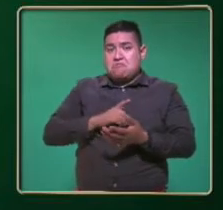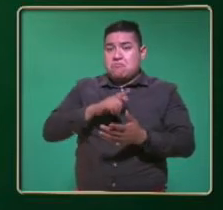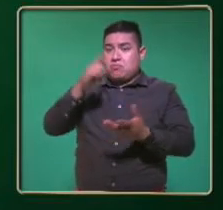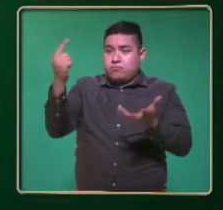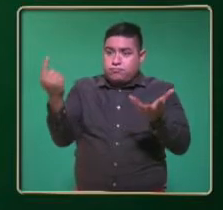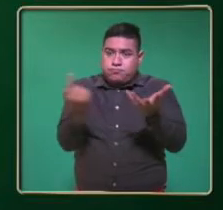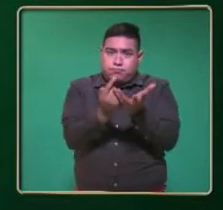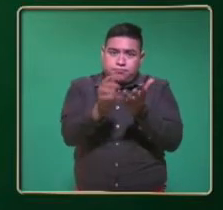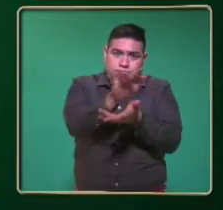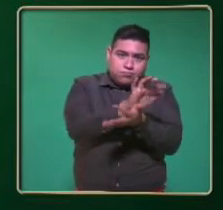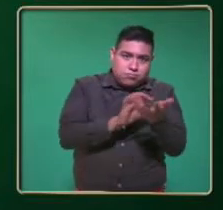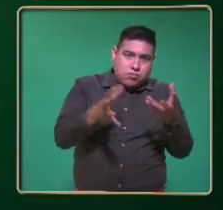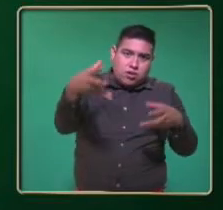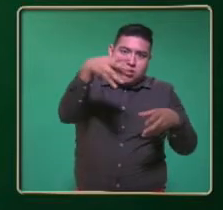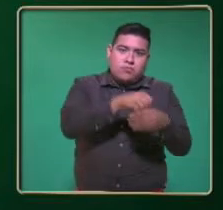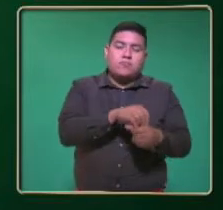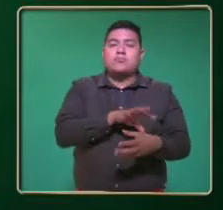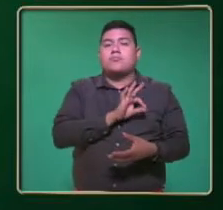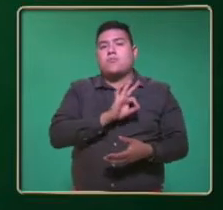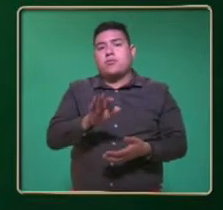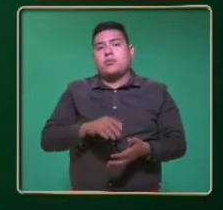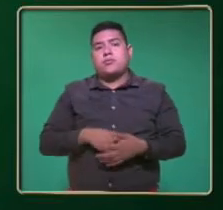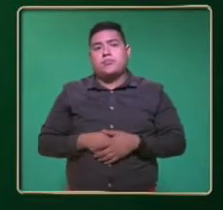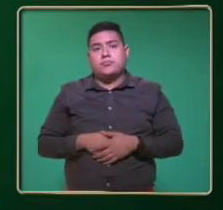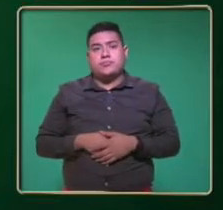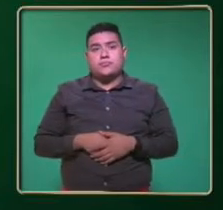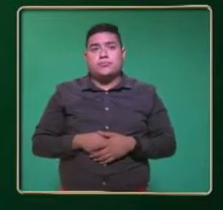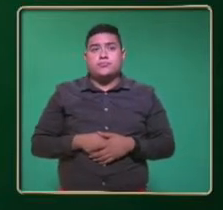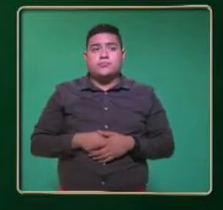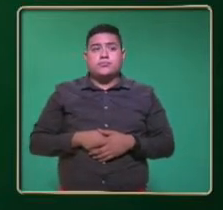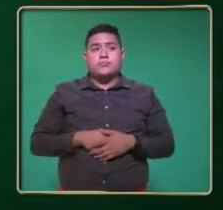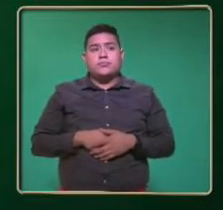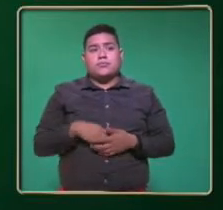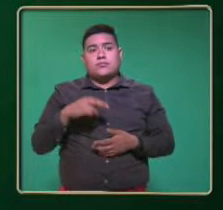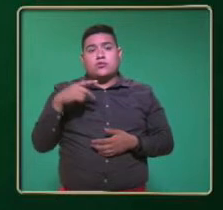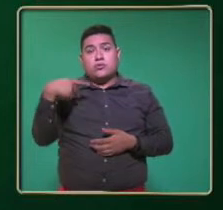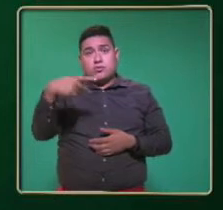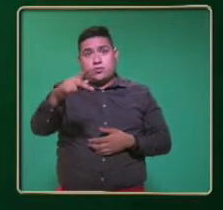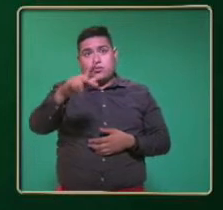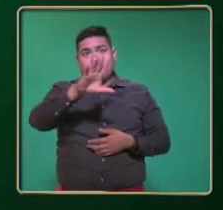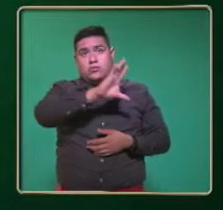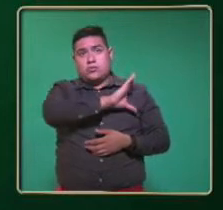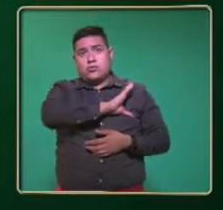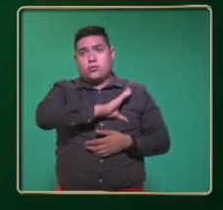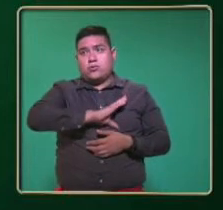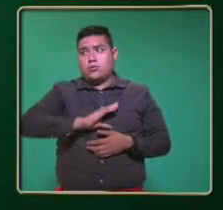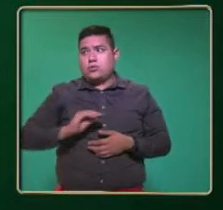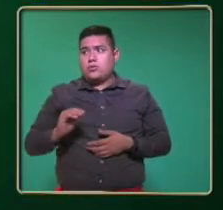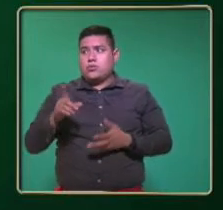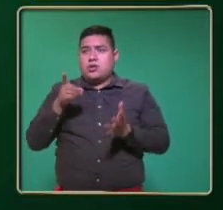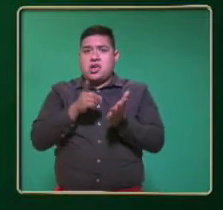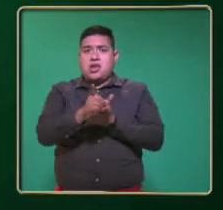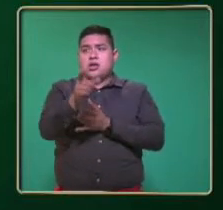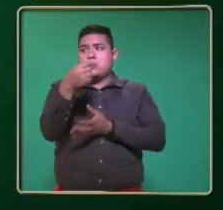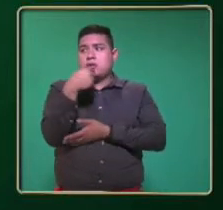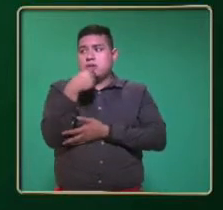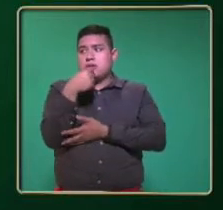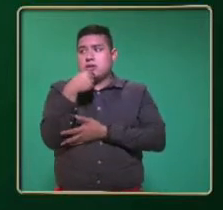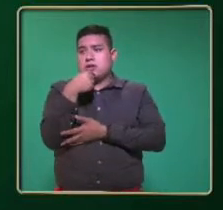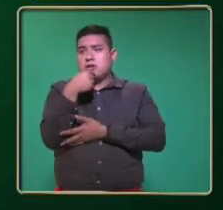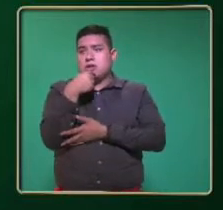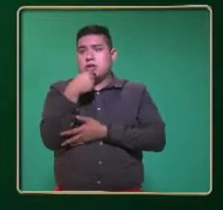integración en la sociedad. Recordemos que nuestro hijo o tu hijo tiene derecho a ser niño.